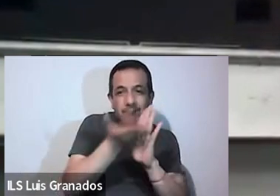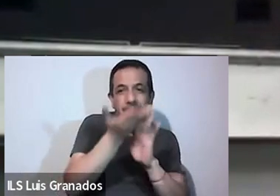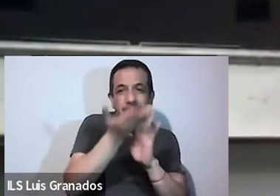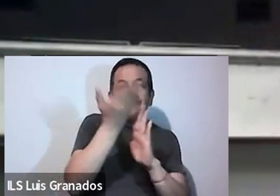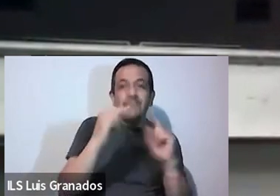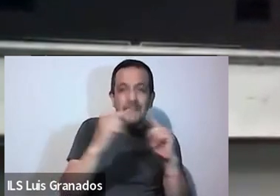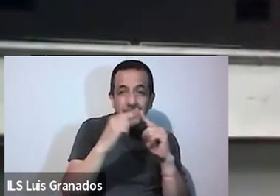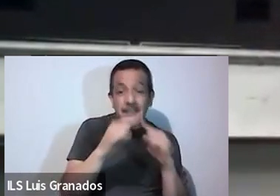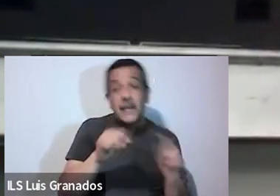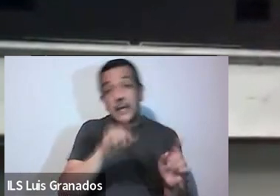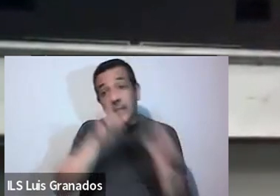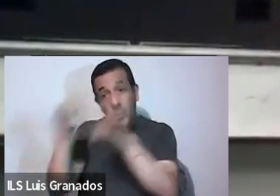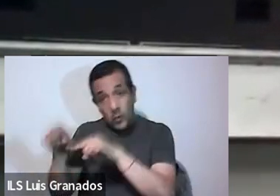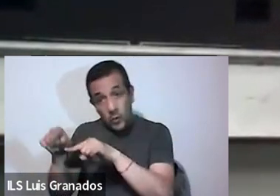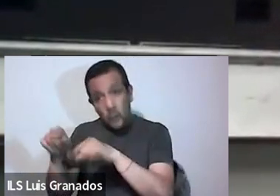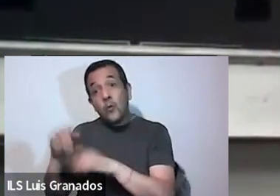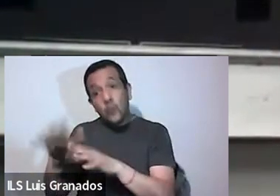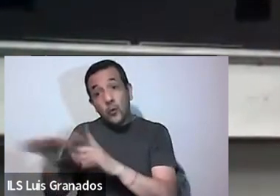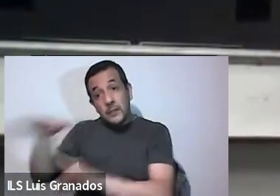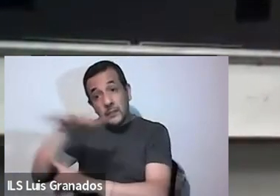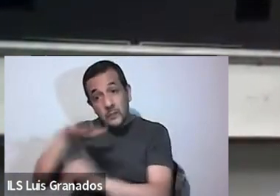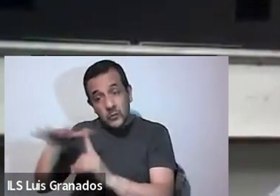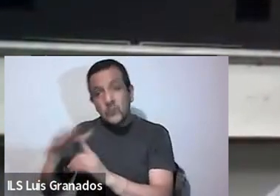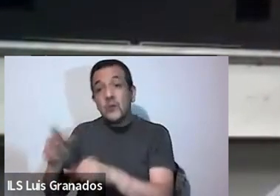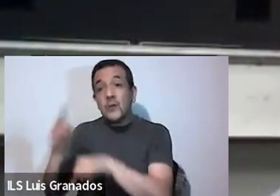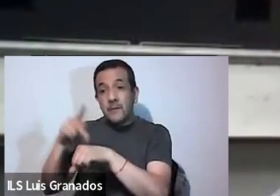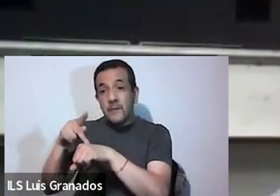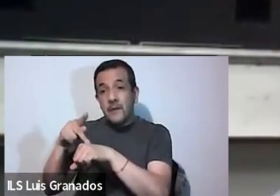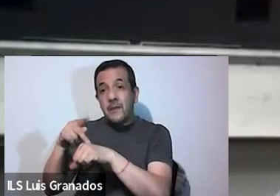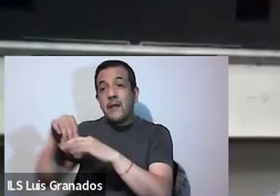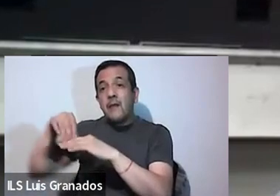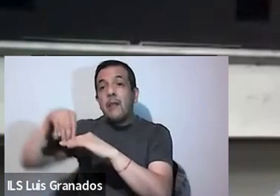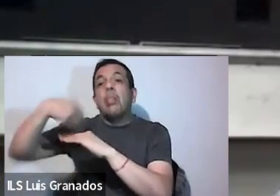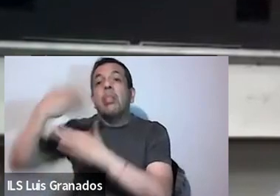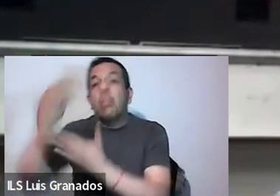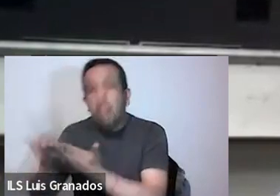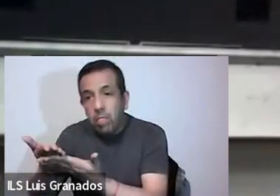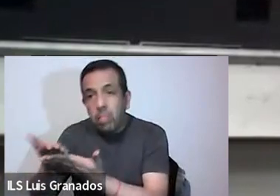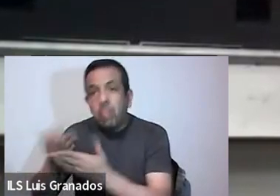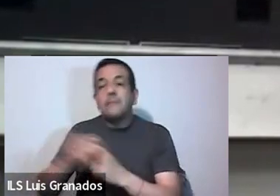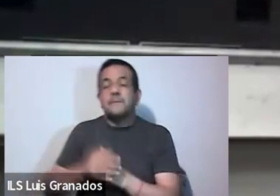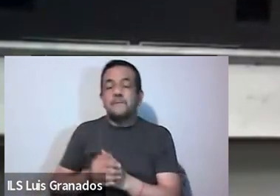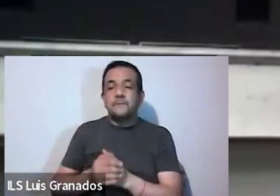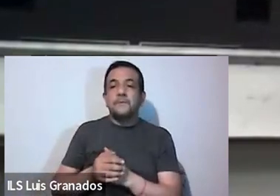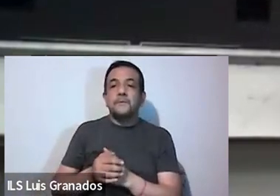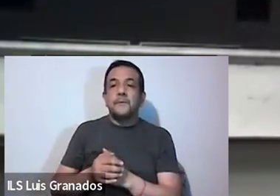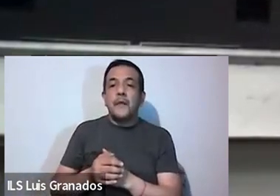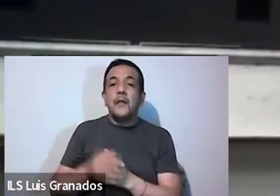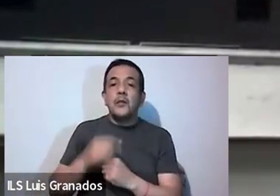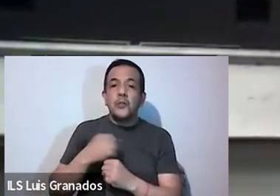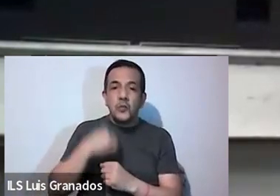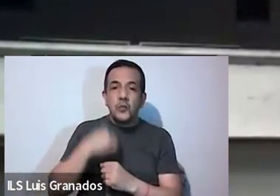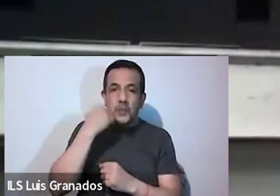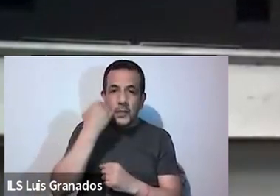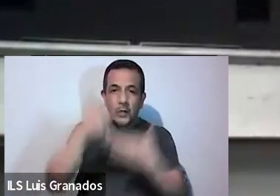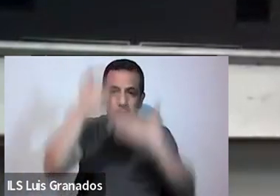en otra, piedra de tropiezo. Ahorita en esta cuaresma, yo quiero invitarte, a través de este